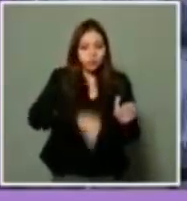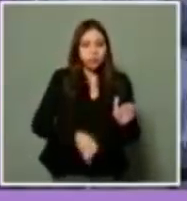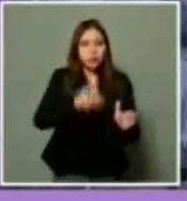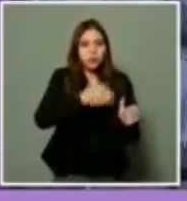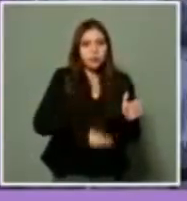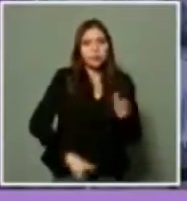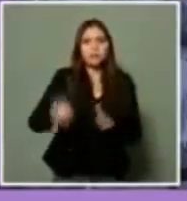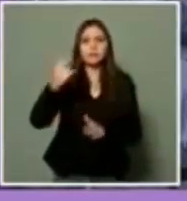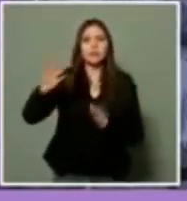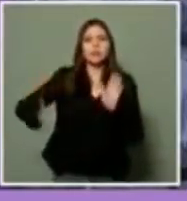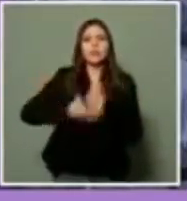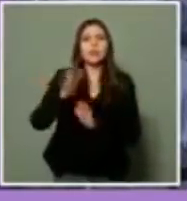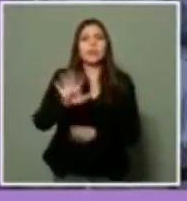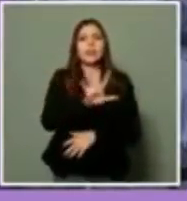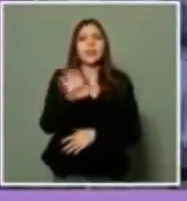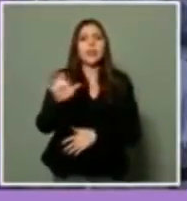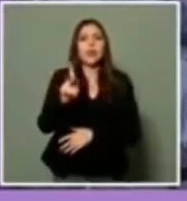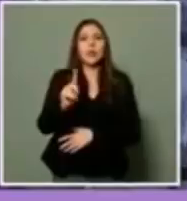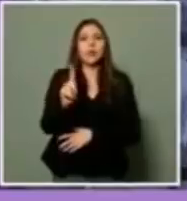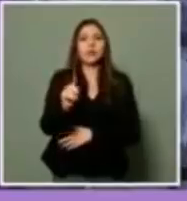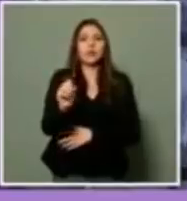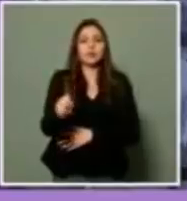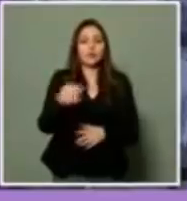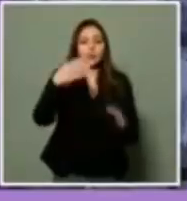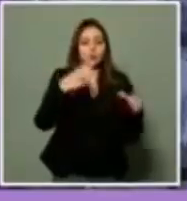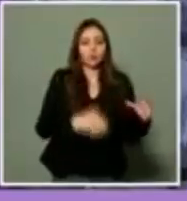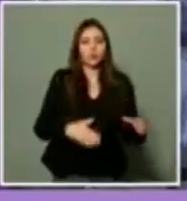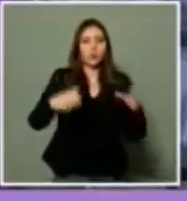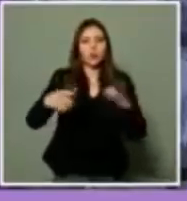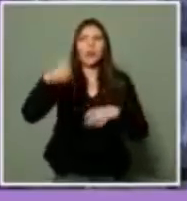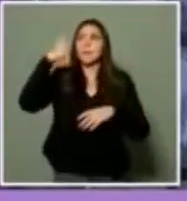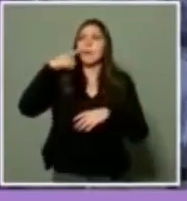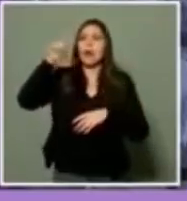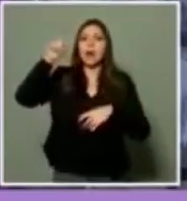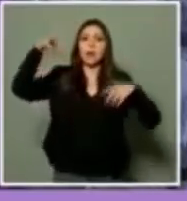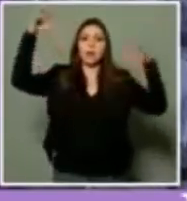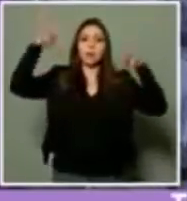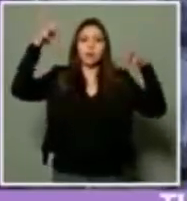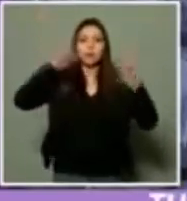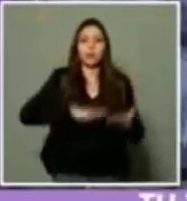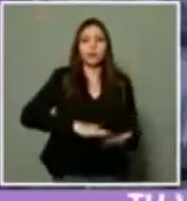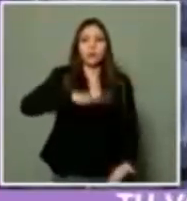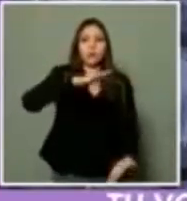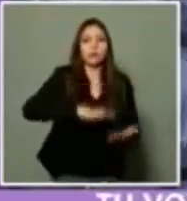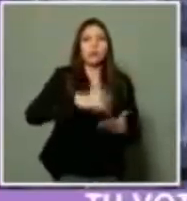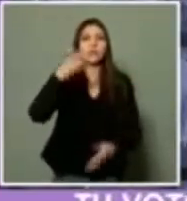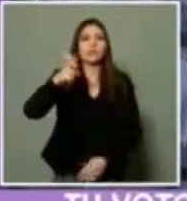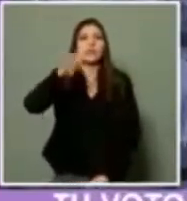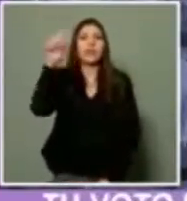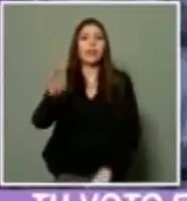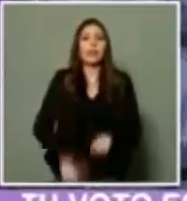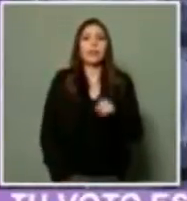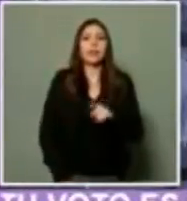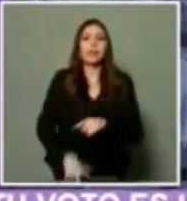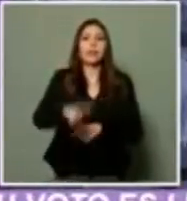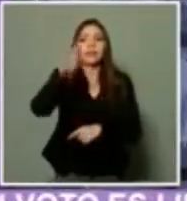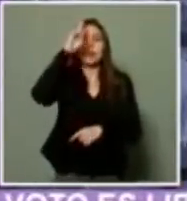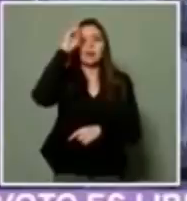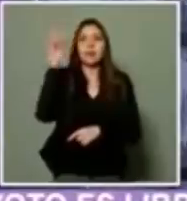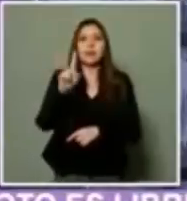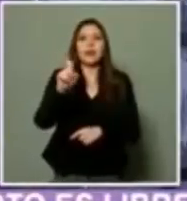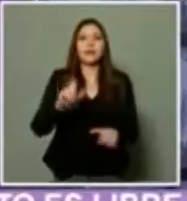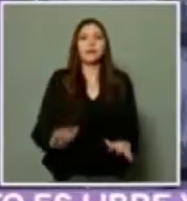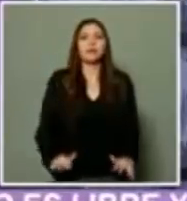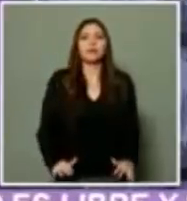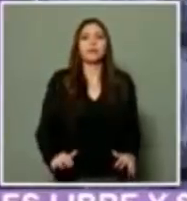500 pozos de absorción de agua pluvial. Y con ello vamos a combatir las severas